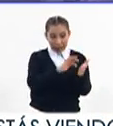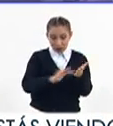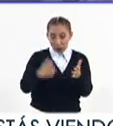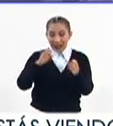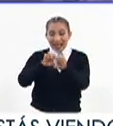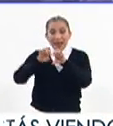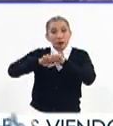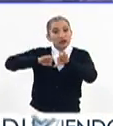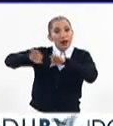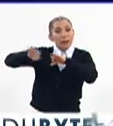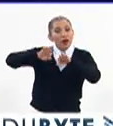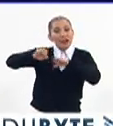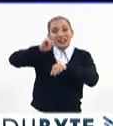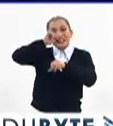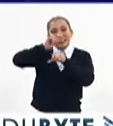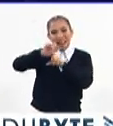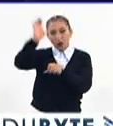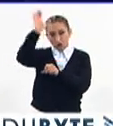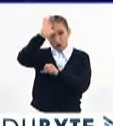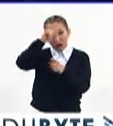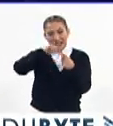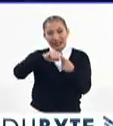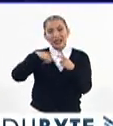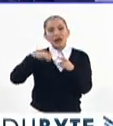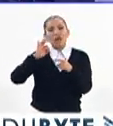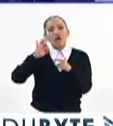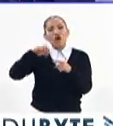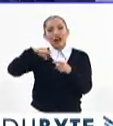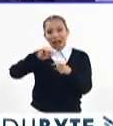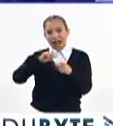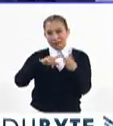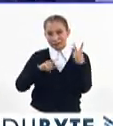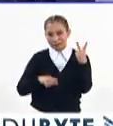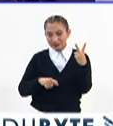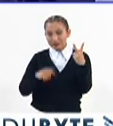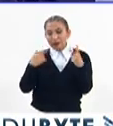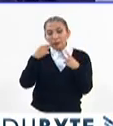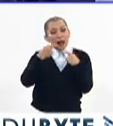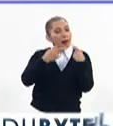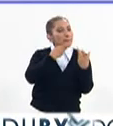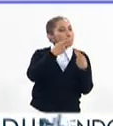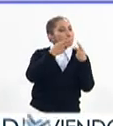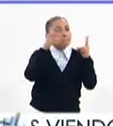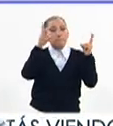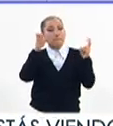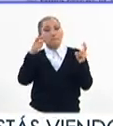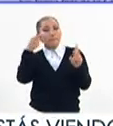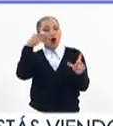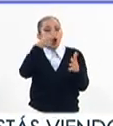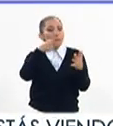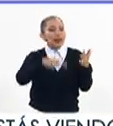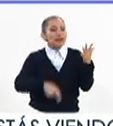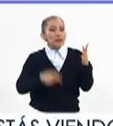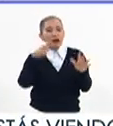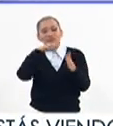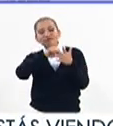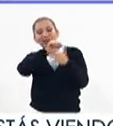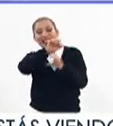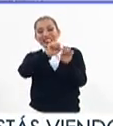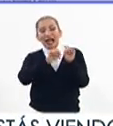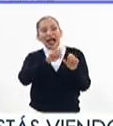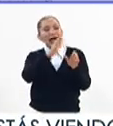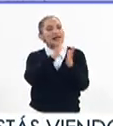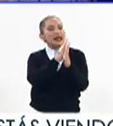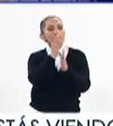con el equipo de trabajo de la Secretaría de Cultura y el Fondo de Cultura Económica para hablar sobre los objetivos y metas de las salas